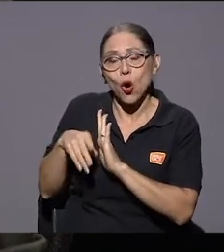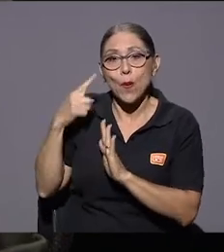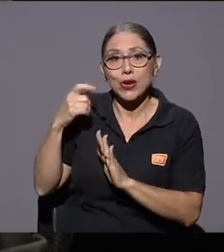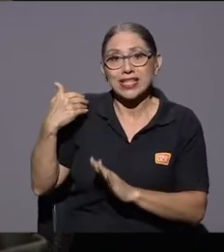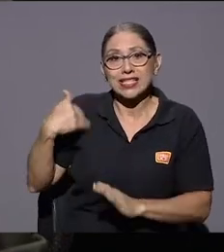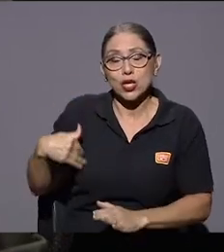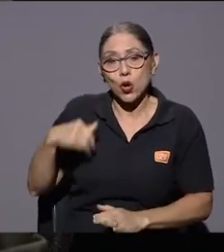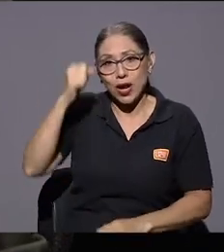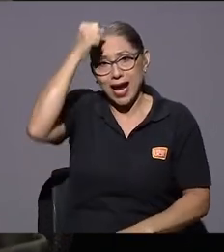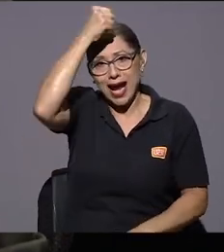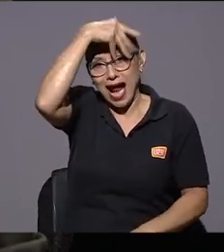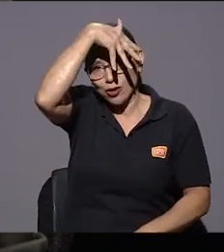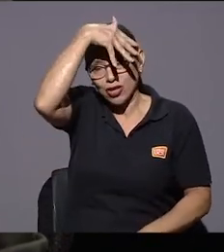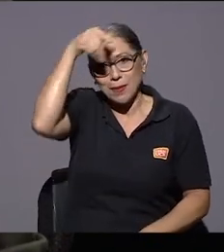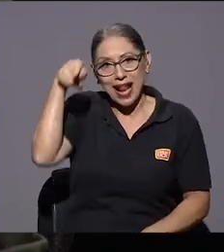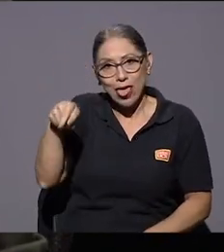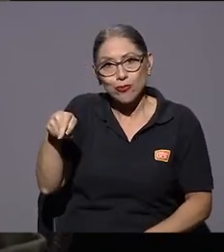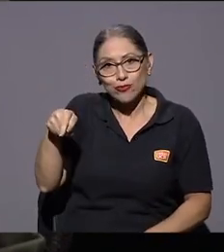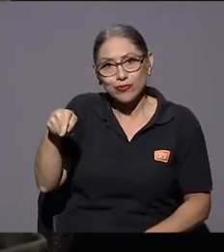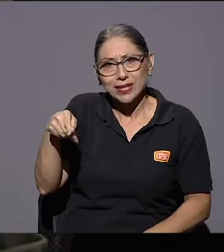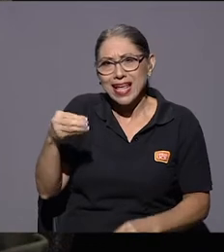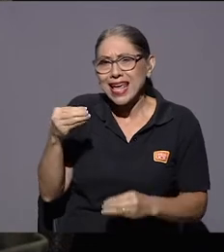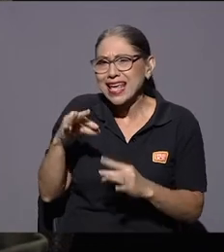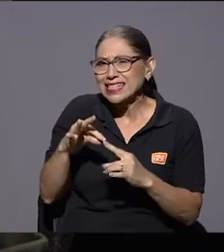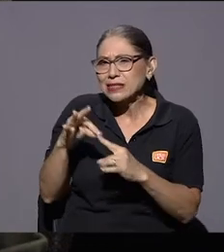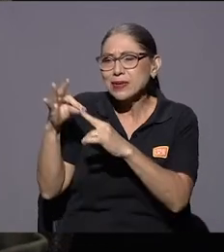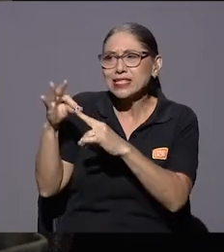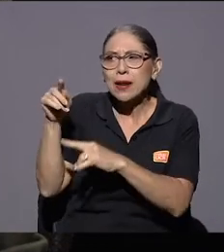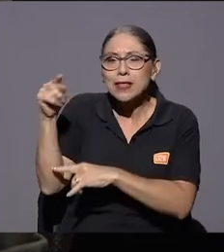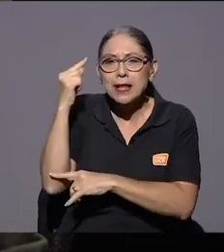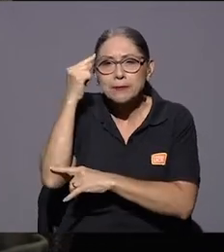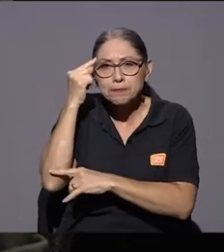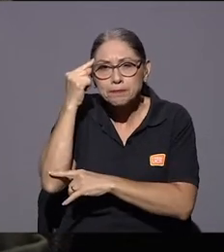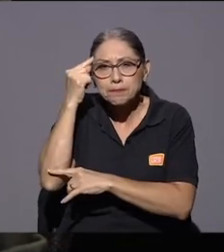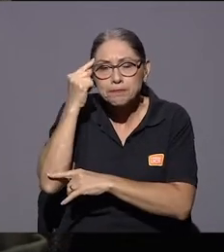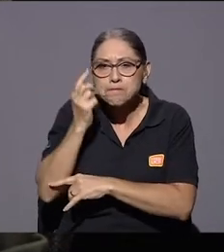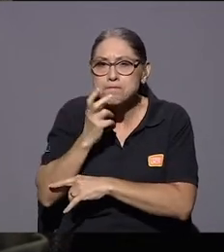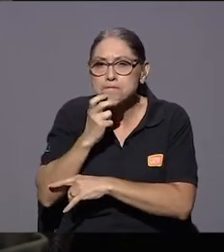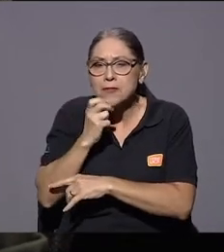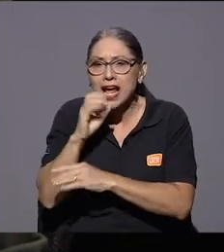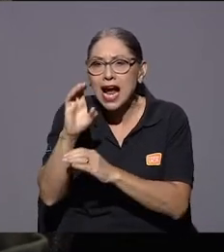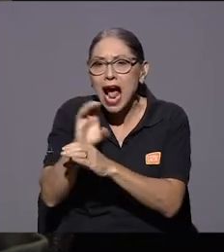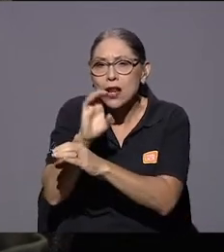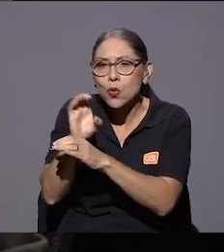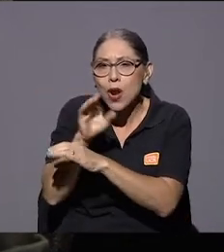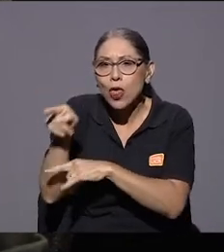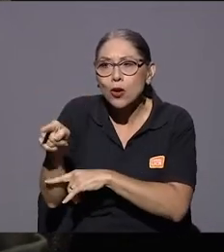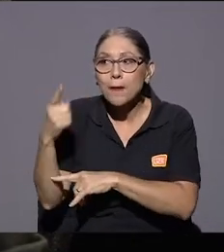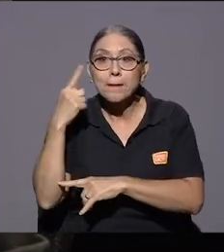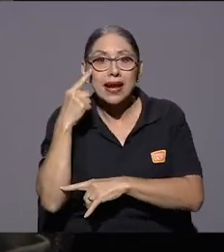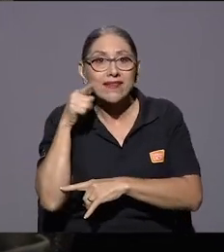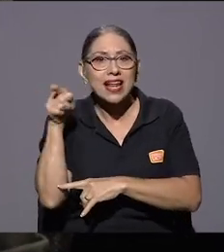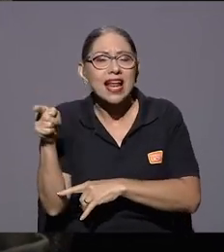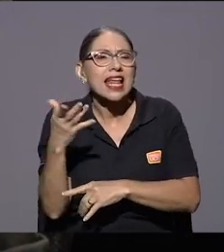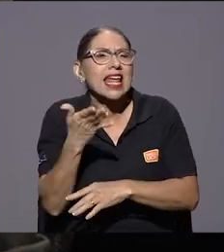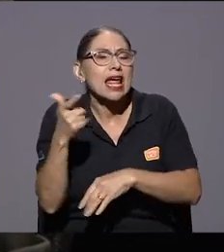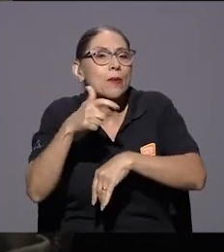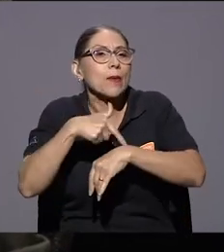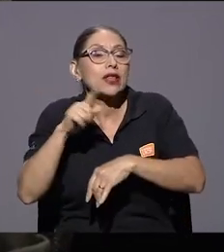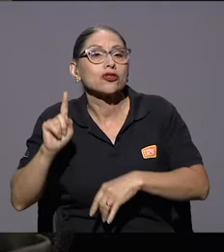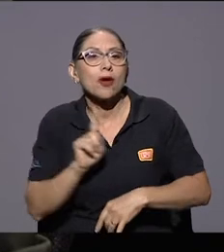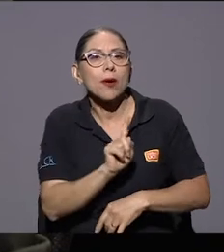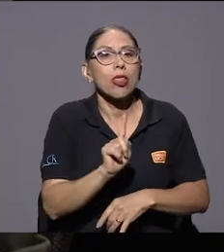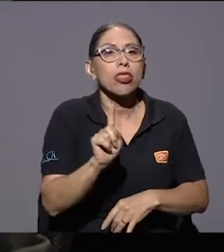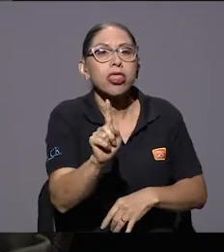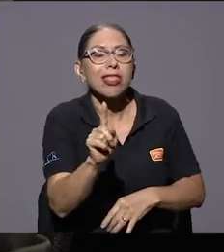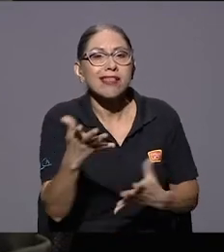es especialmente calculador para ver en qué escenarios sale a poner la cara. Un